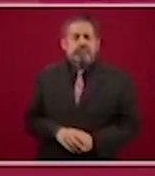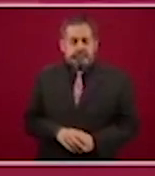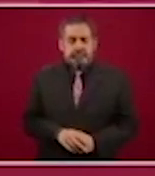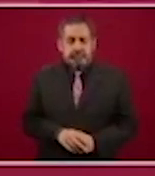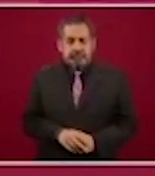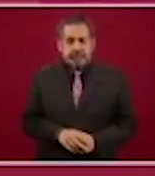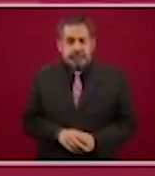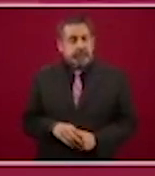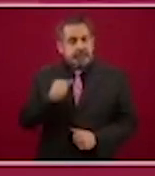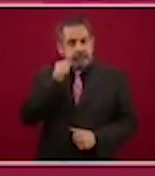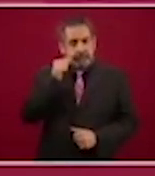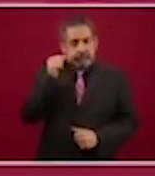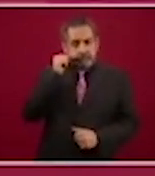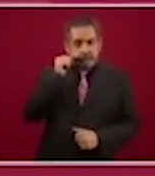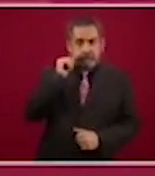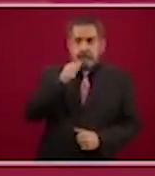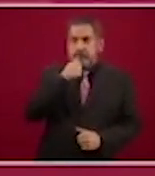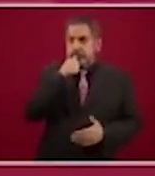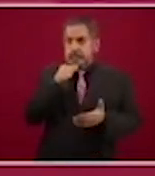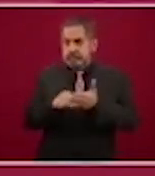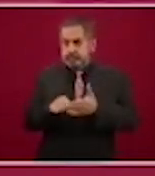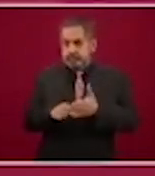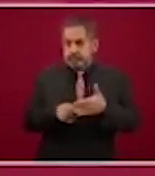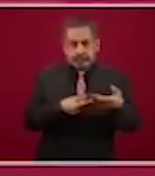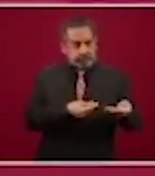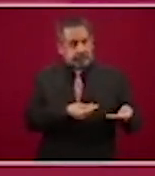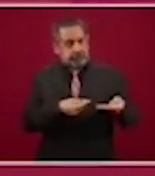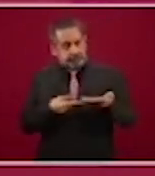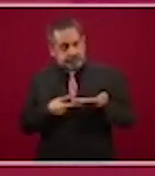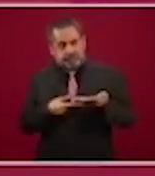Y ayer recibí una carta